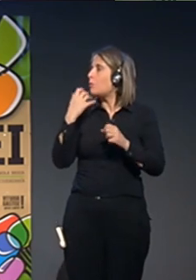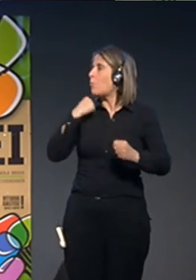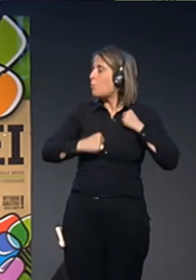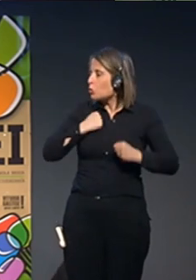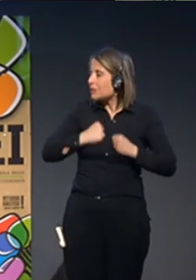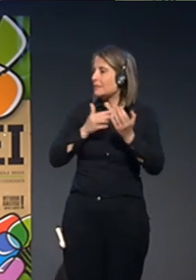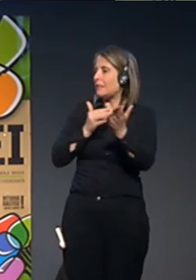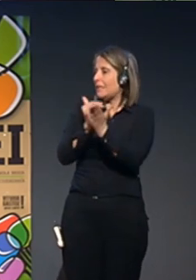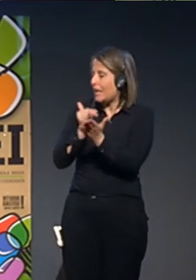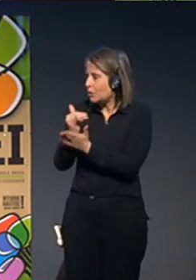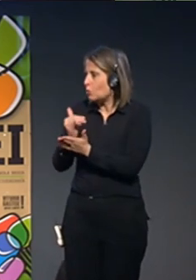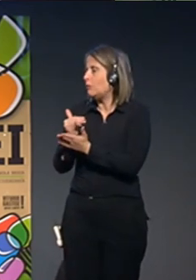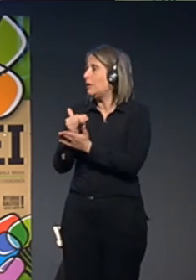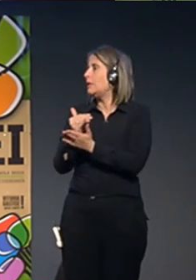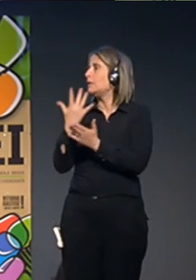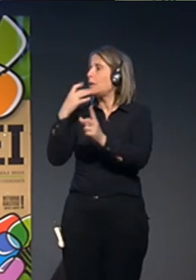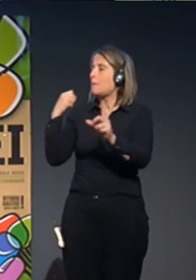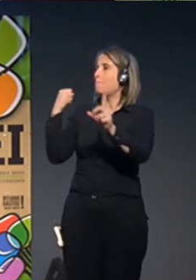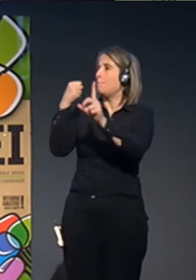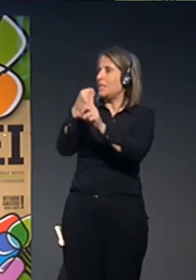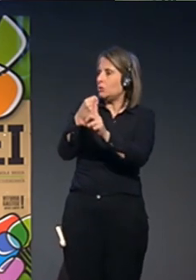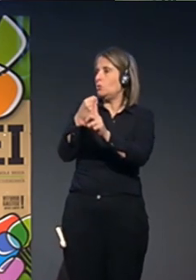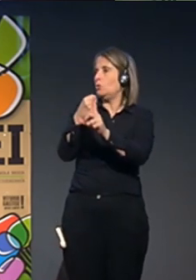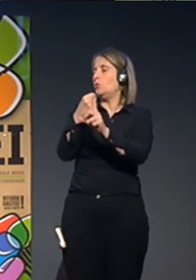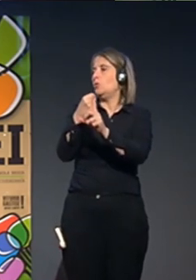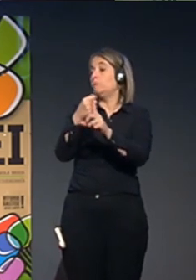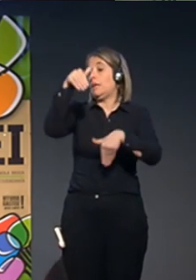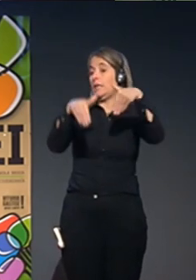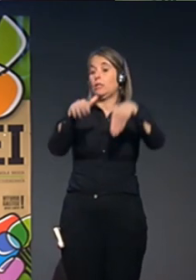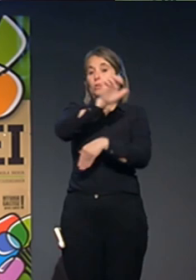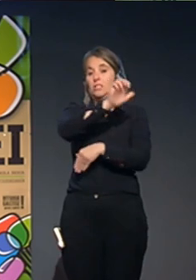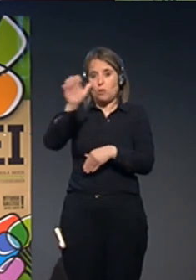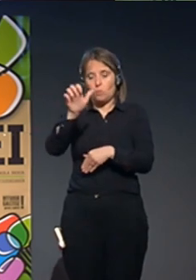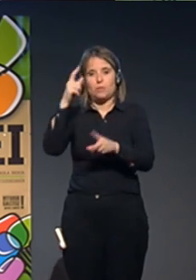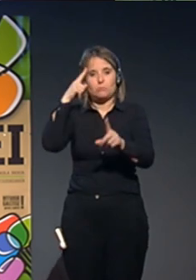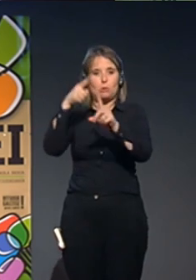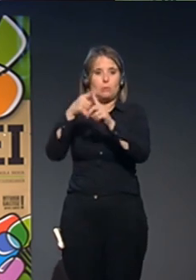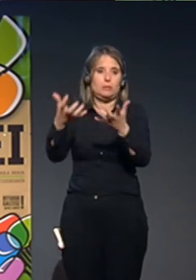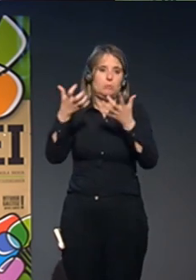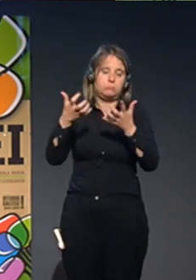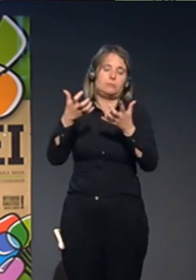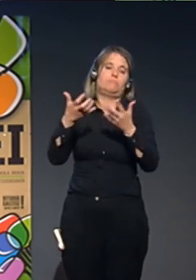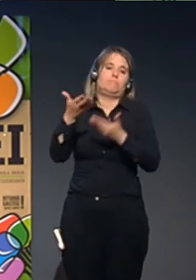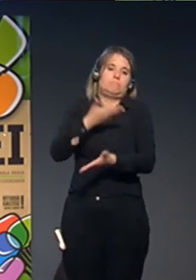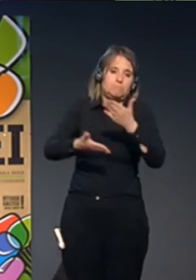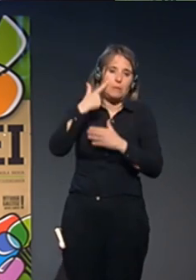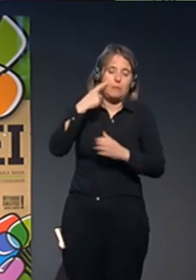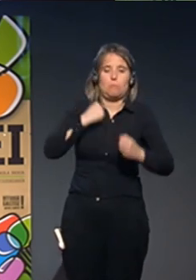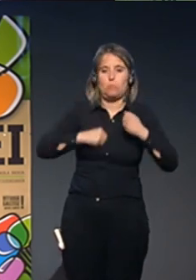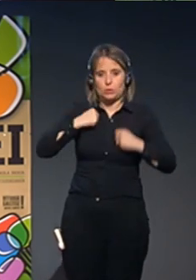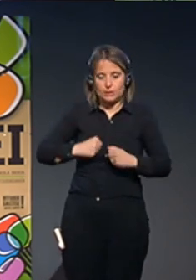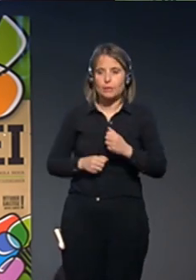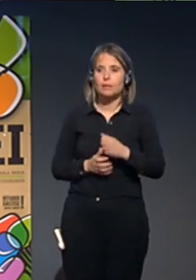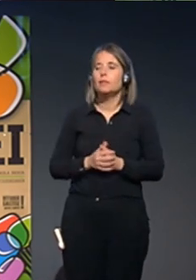agrícolas ahora pues para meter presión digamos porque ahora vienen las elecciones europeas y queriendo buscar algún tipo de rédito Pues en estas protestas no